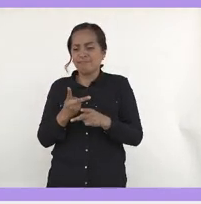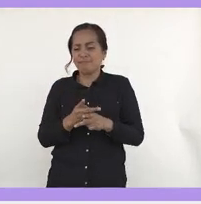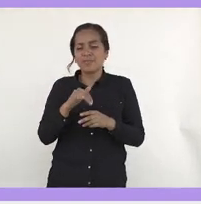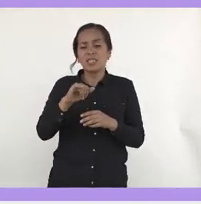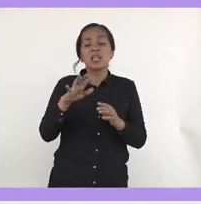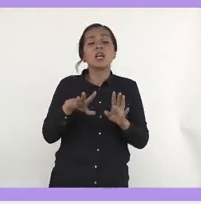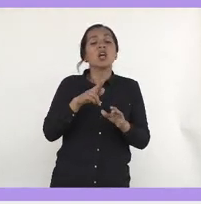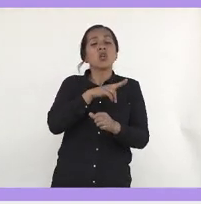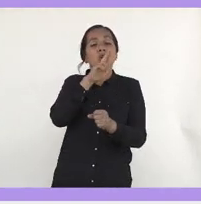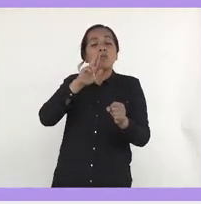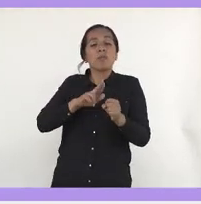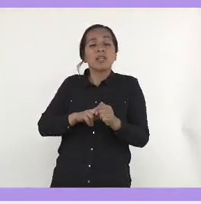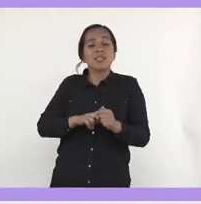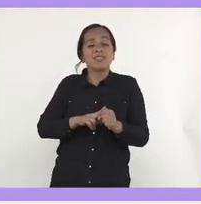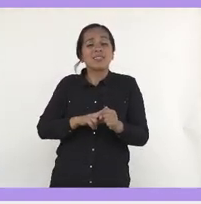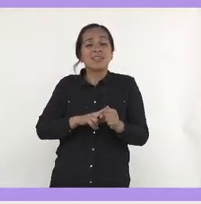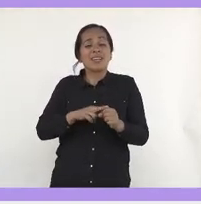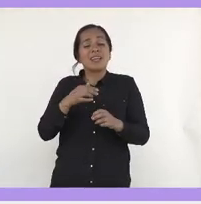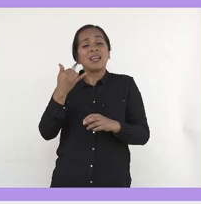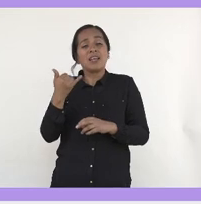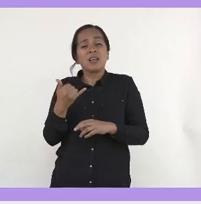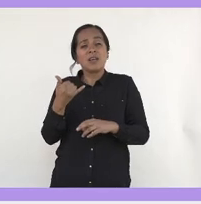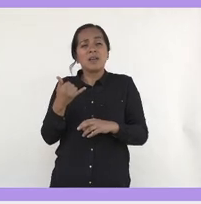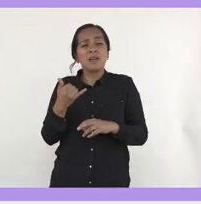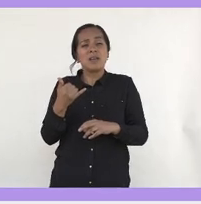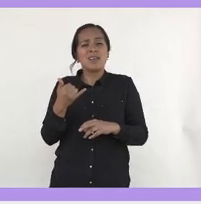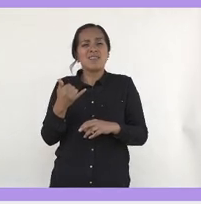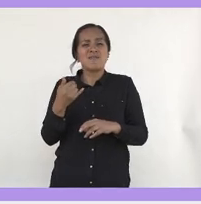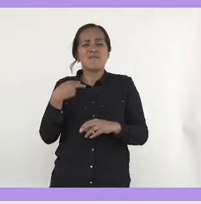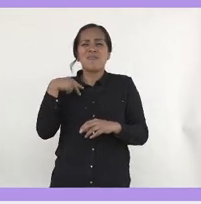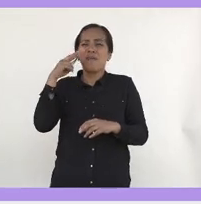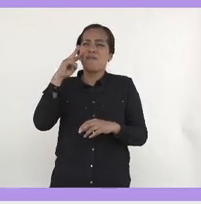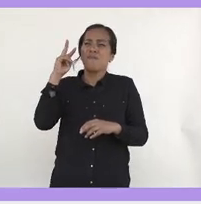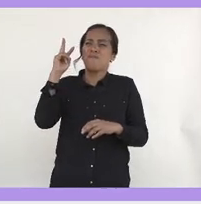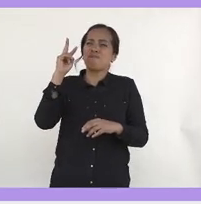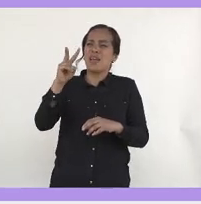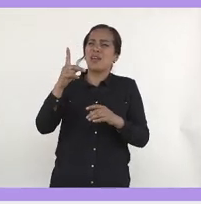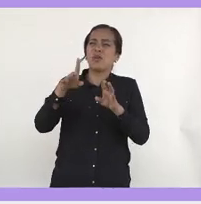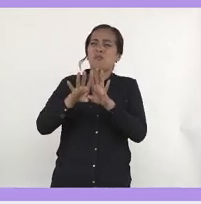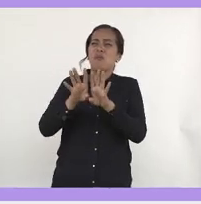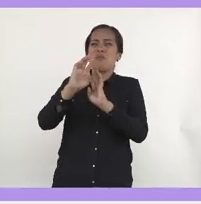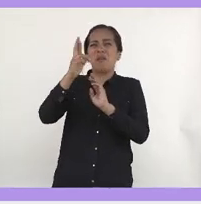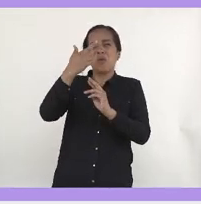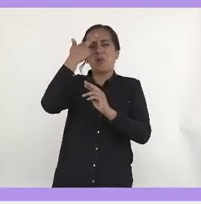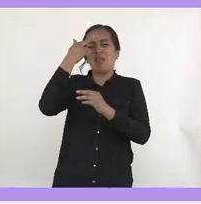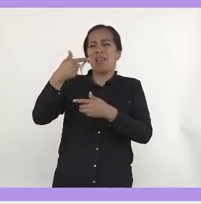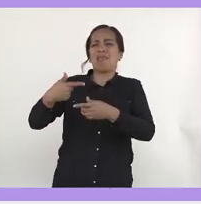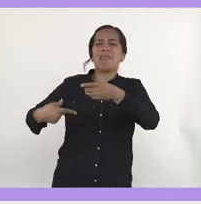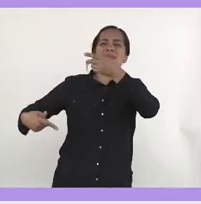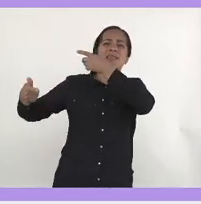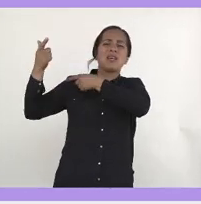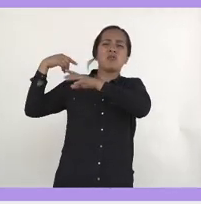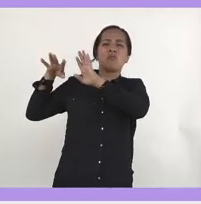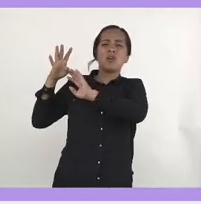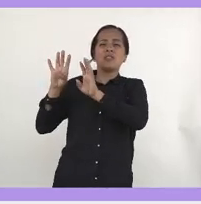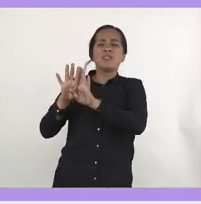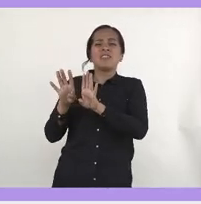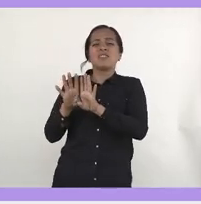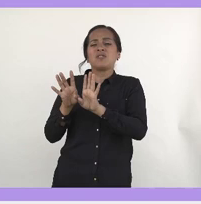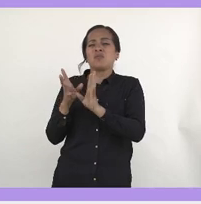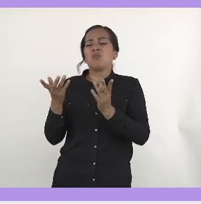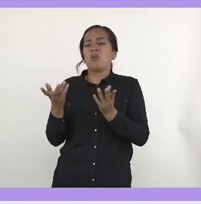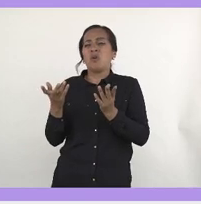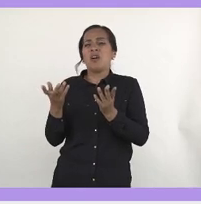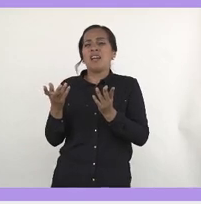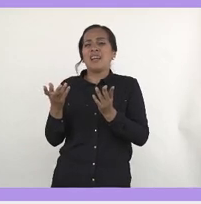normalizar Y en vez de mirar tanto hacia atrás y ponernos tanto